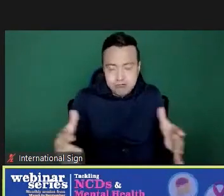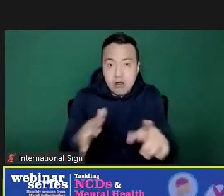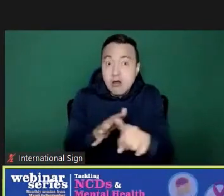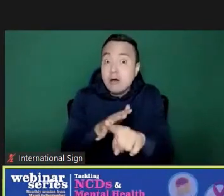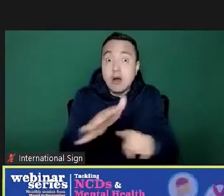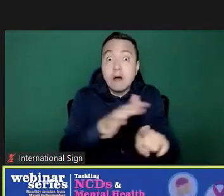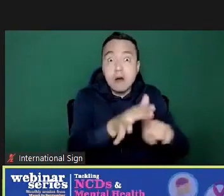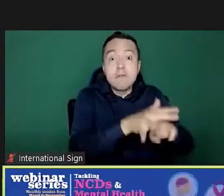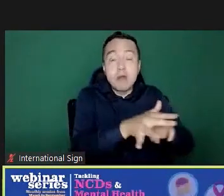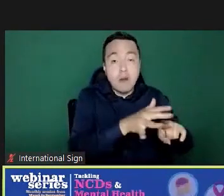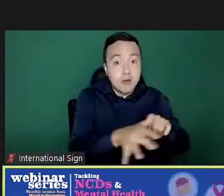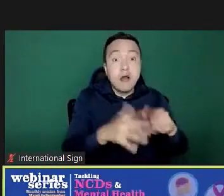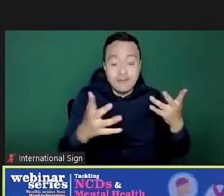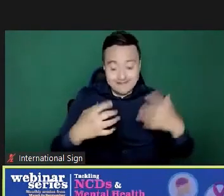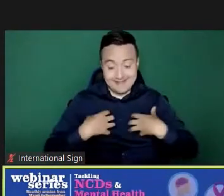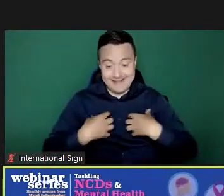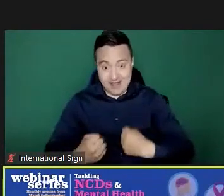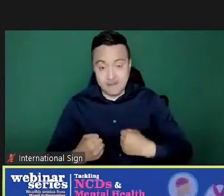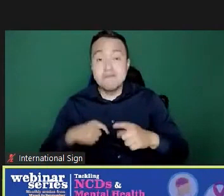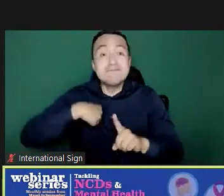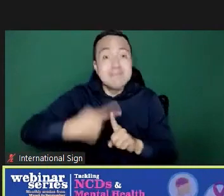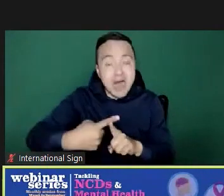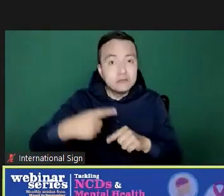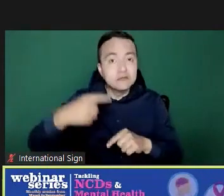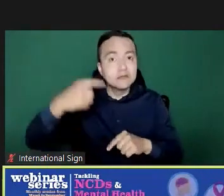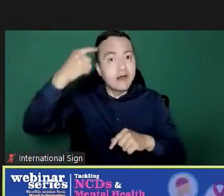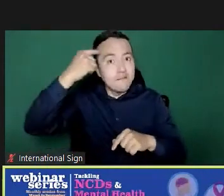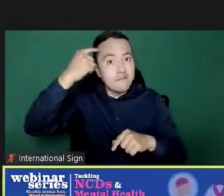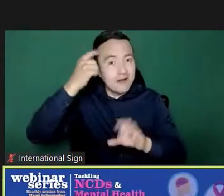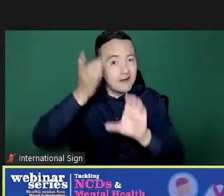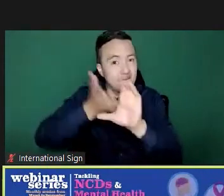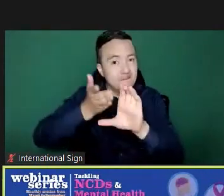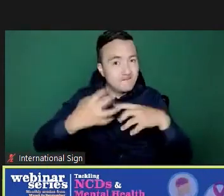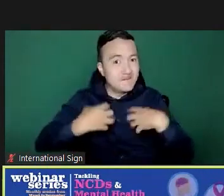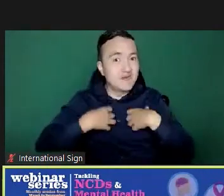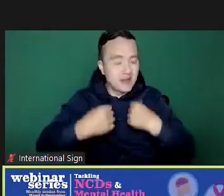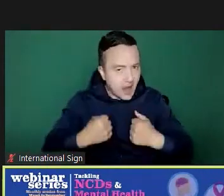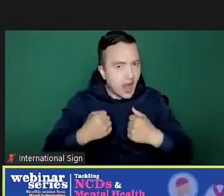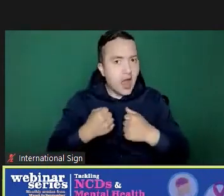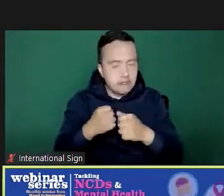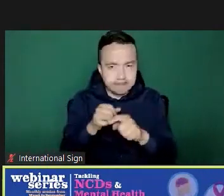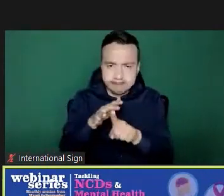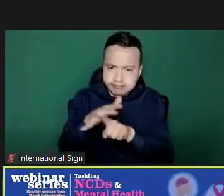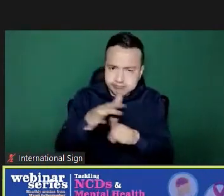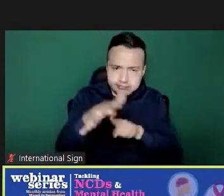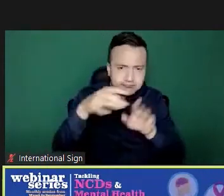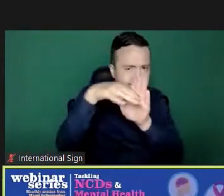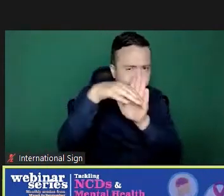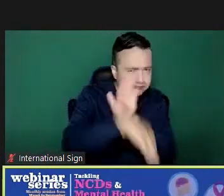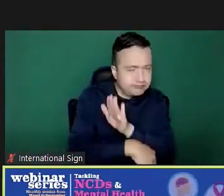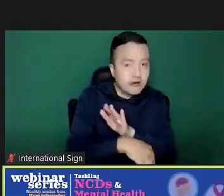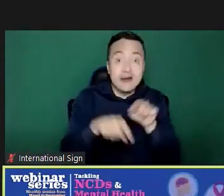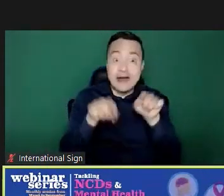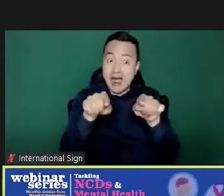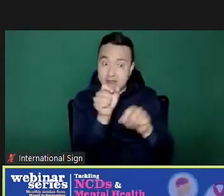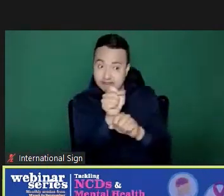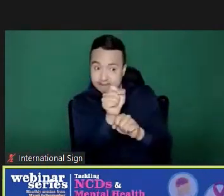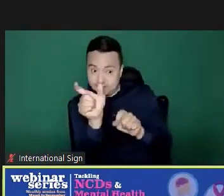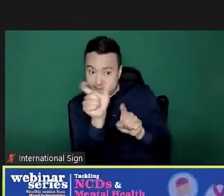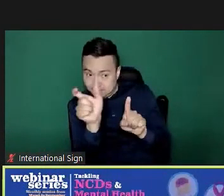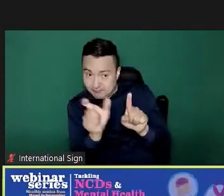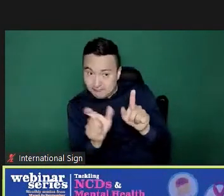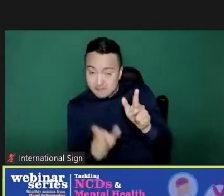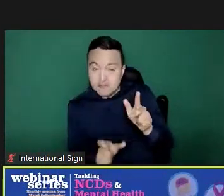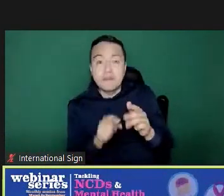región. Esto es de una encuesta muy rápida que se hizo, que demostró que la proporción de países de las Américas que